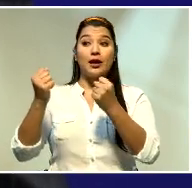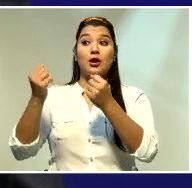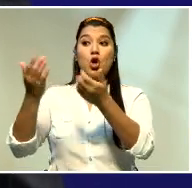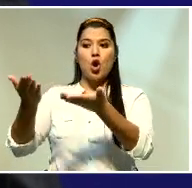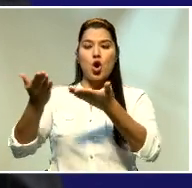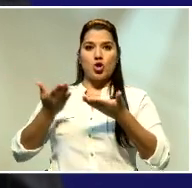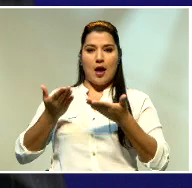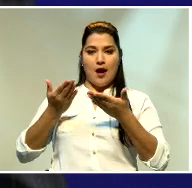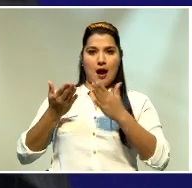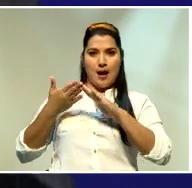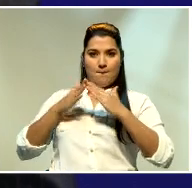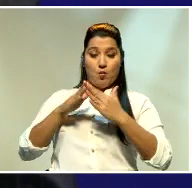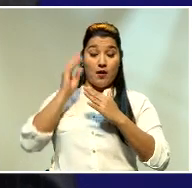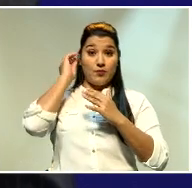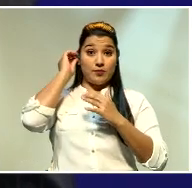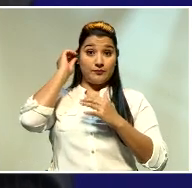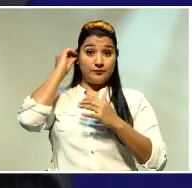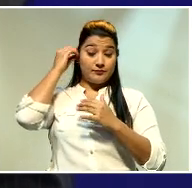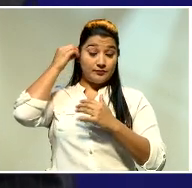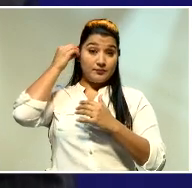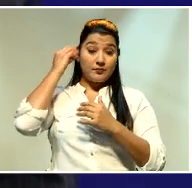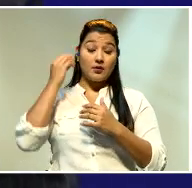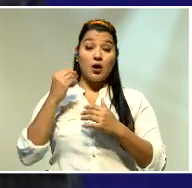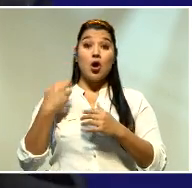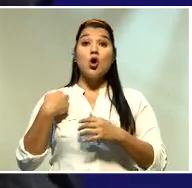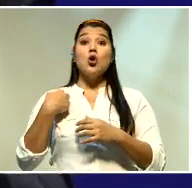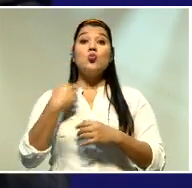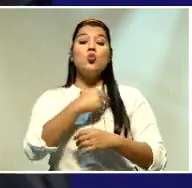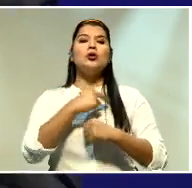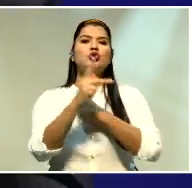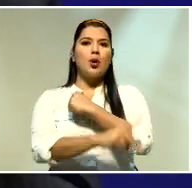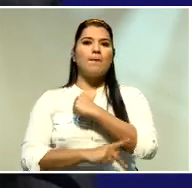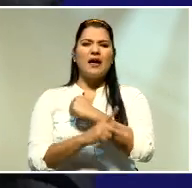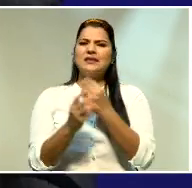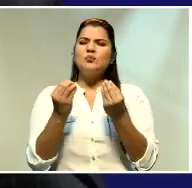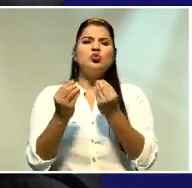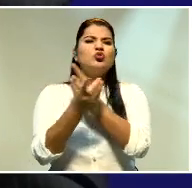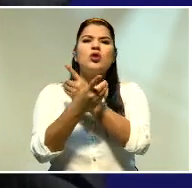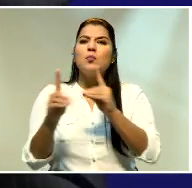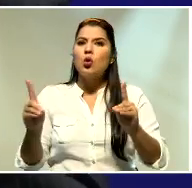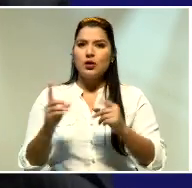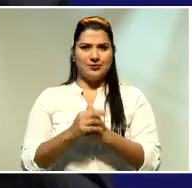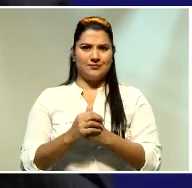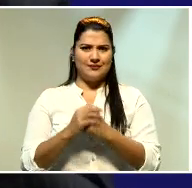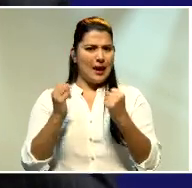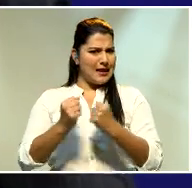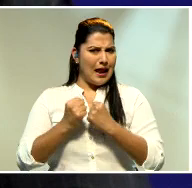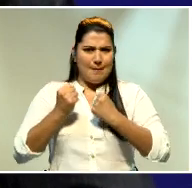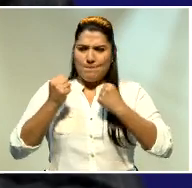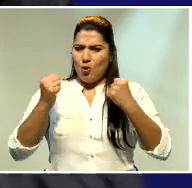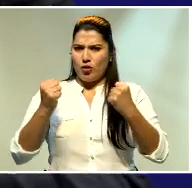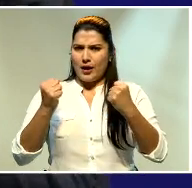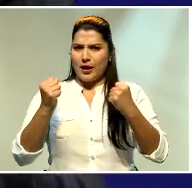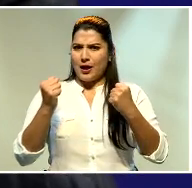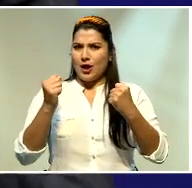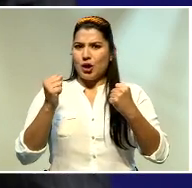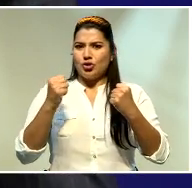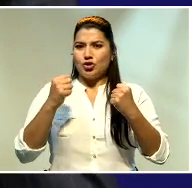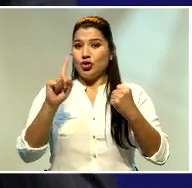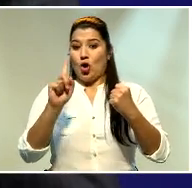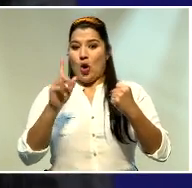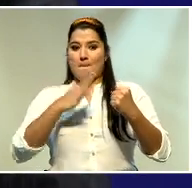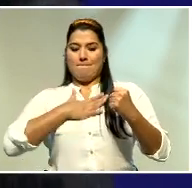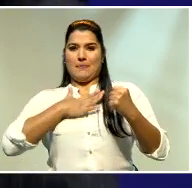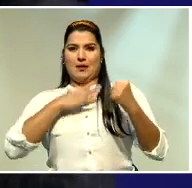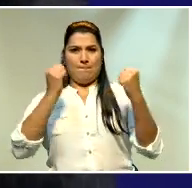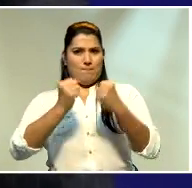somos un país muy democrático y el poder que está en mi investidura no es de Carlos Alvarado, es el que dio la gente que votó.